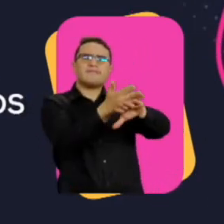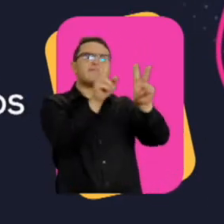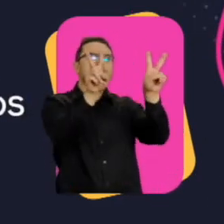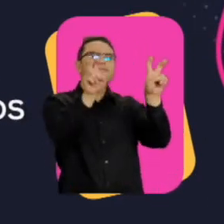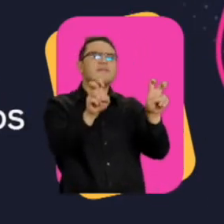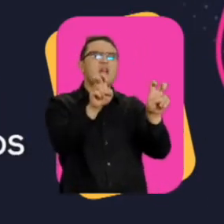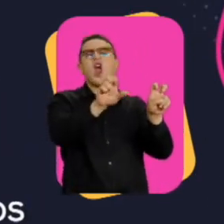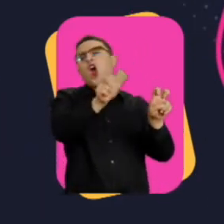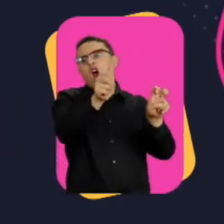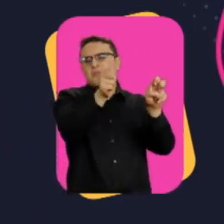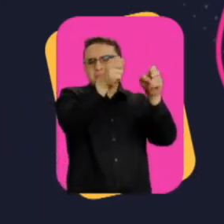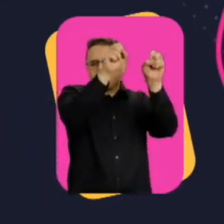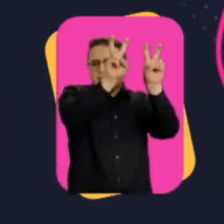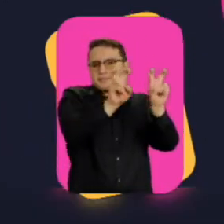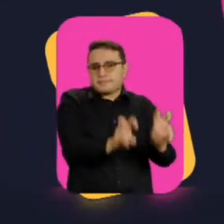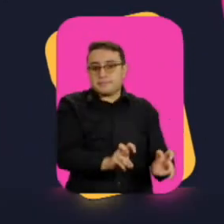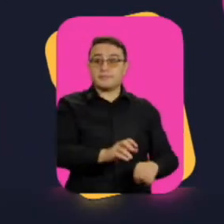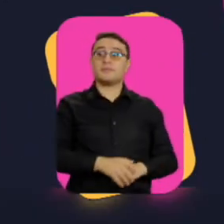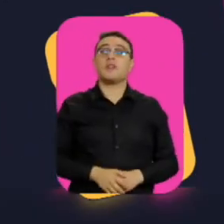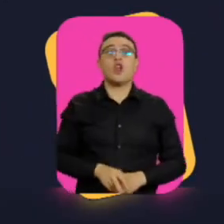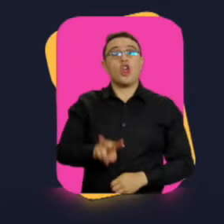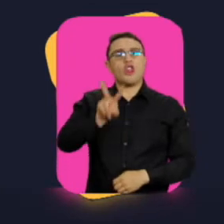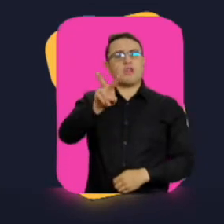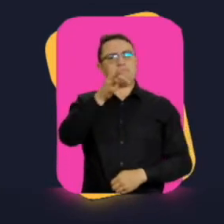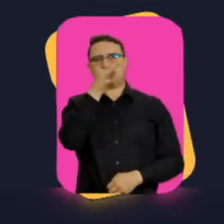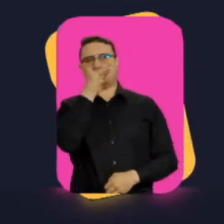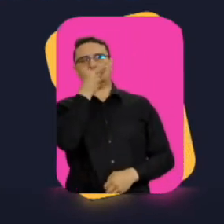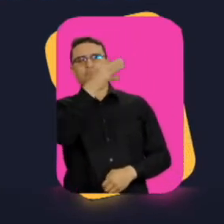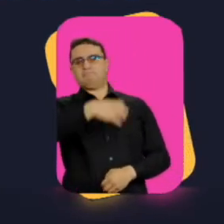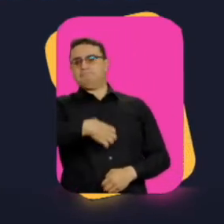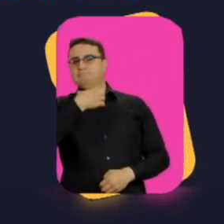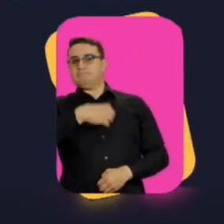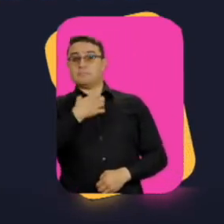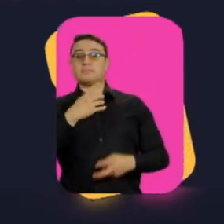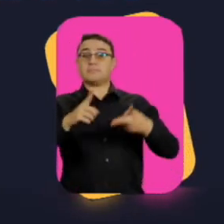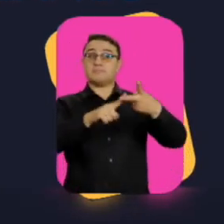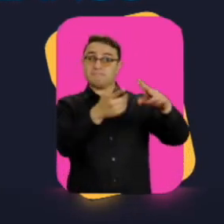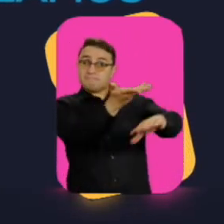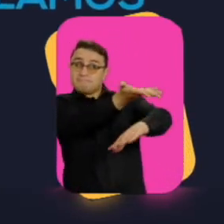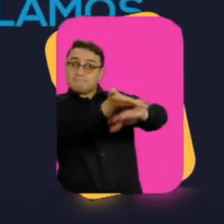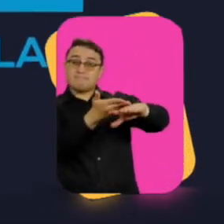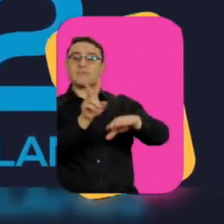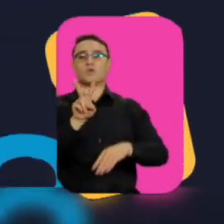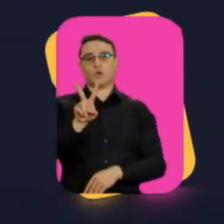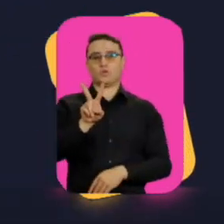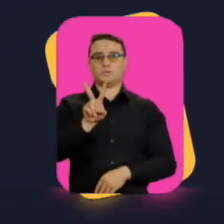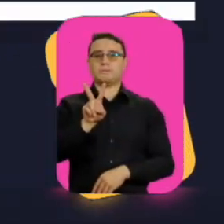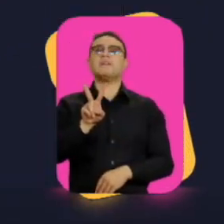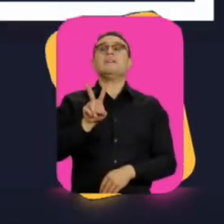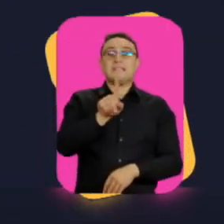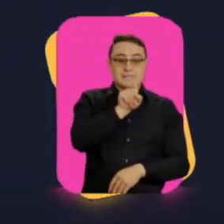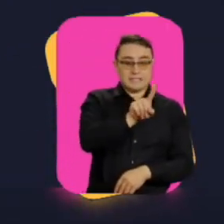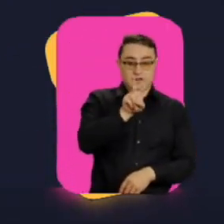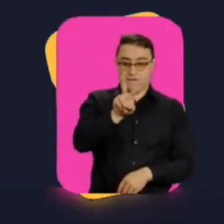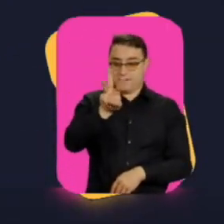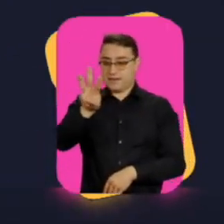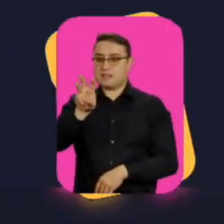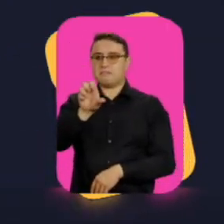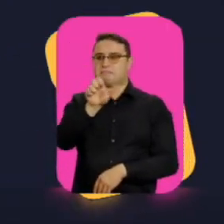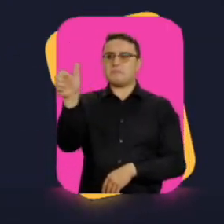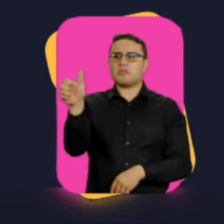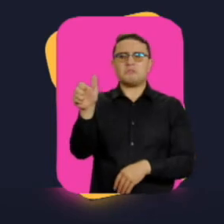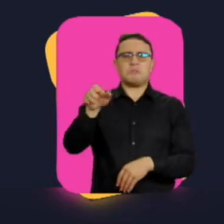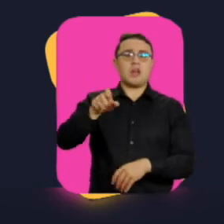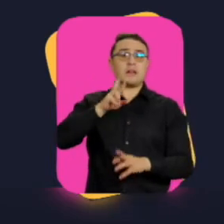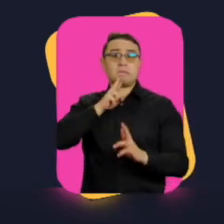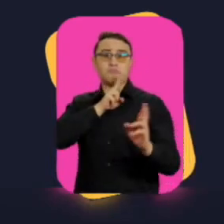relacionados con otros temas. 2 fueron quejas y 2 más fueron reclamos. Los 125 restantes no